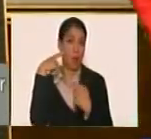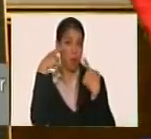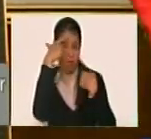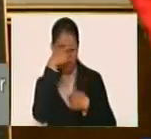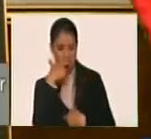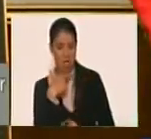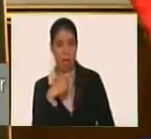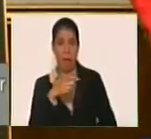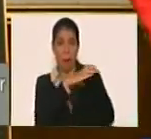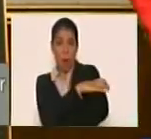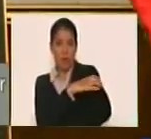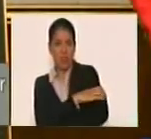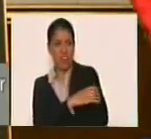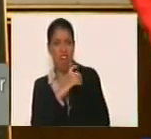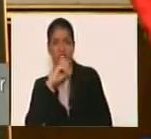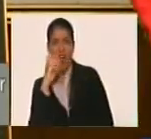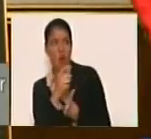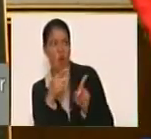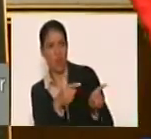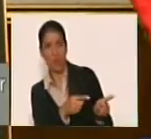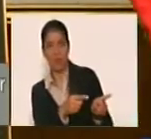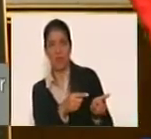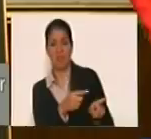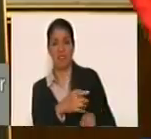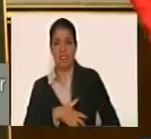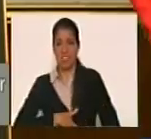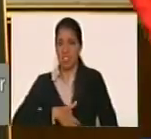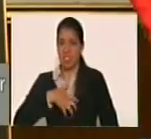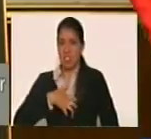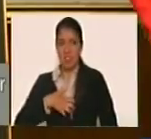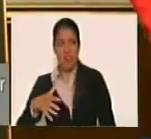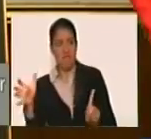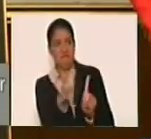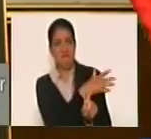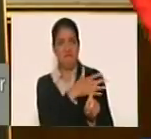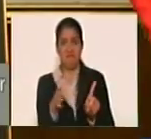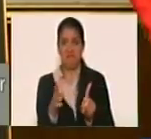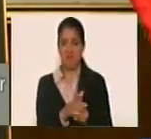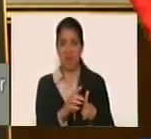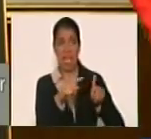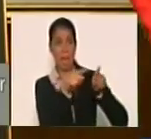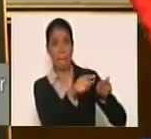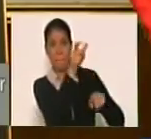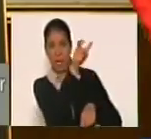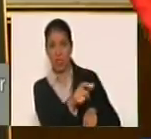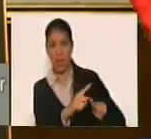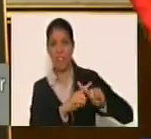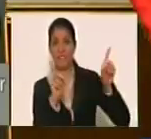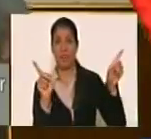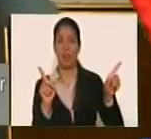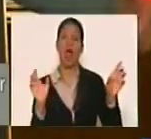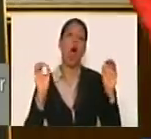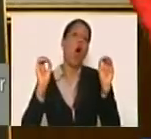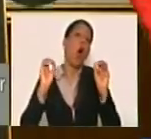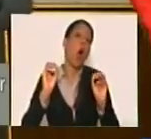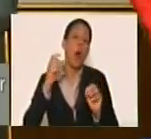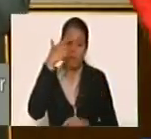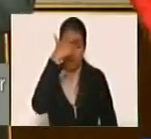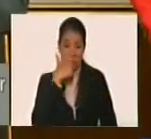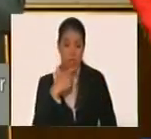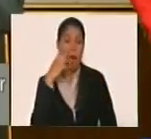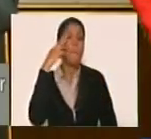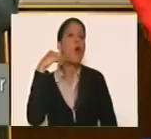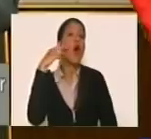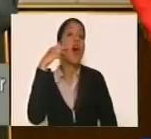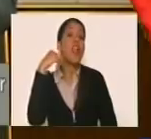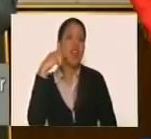le hacía ser diferente. Y no admiten la diferencia. O quemar a un muchacho porque era negro,